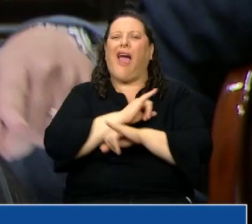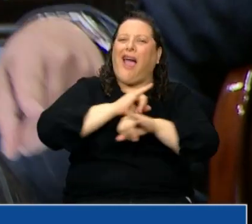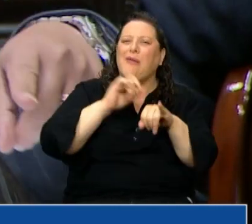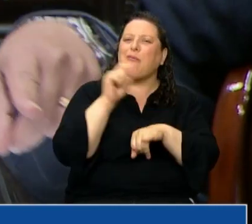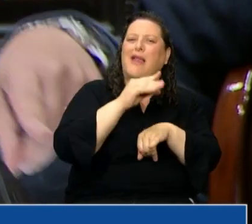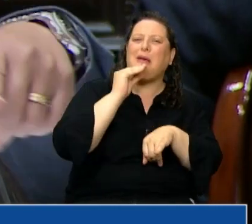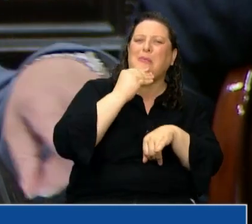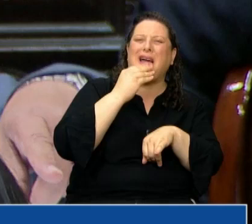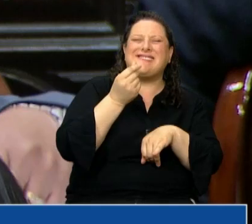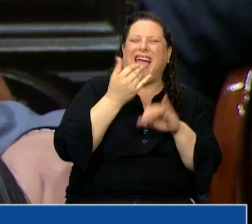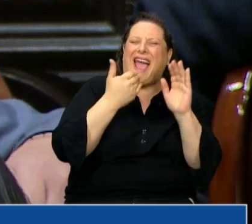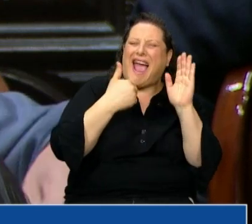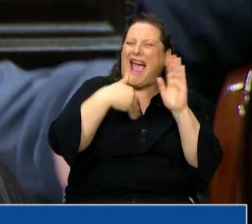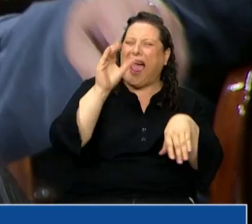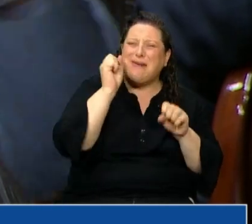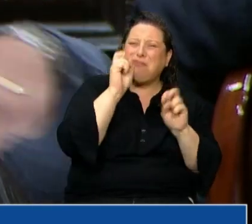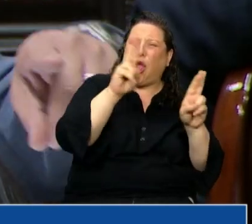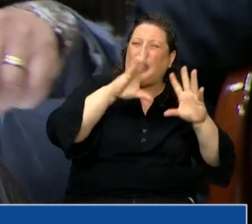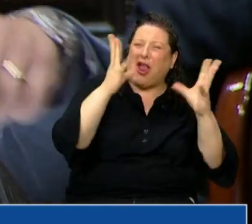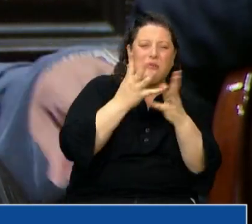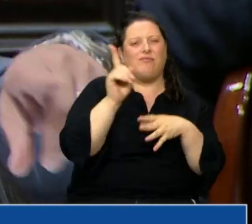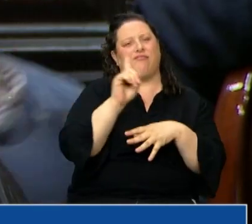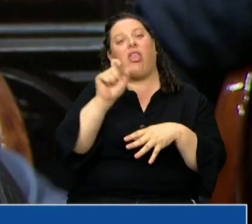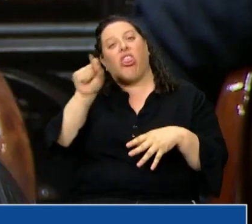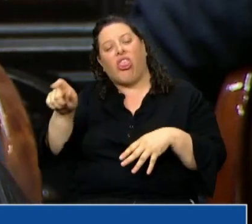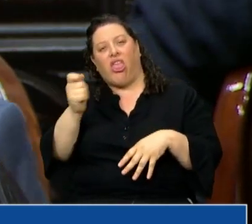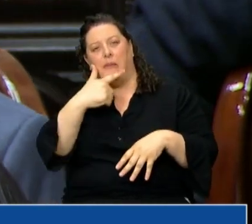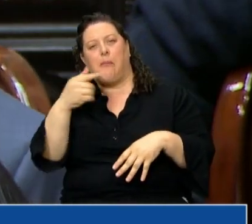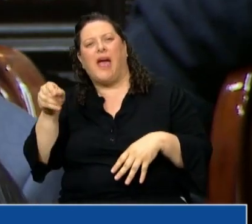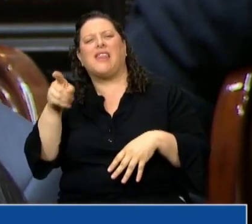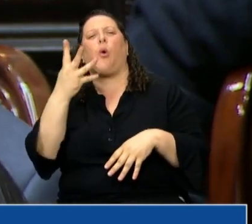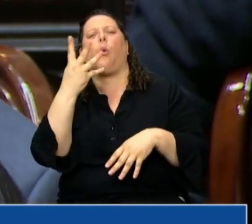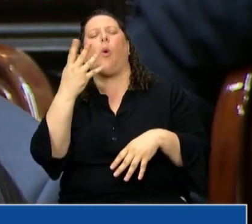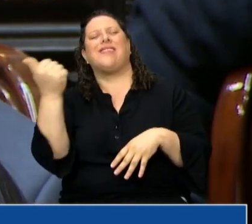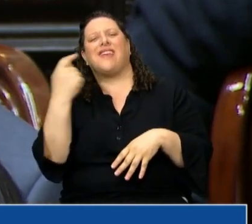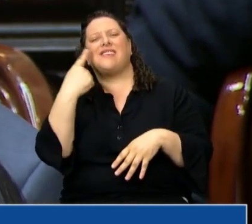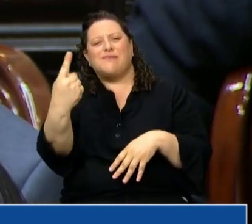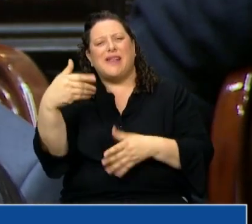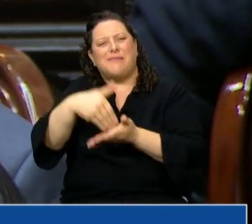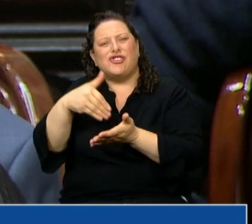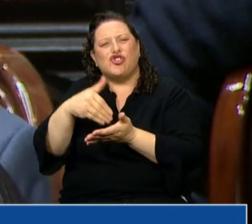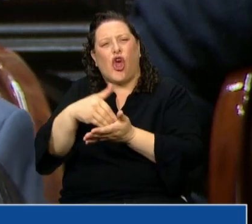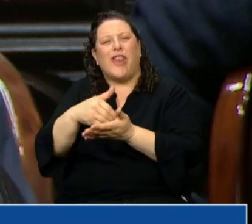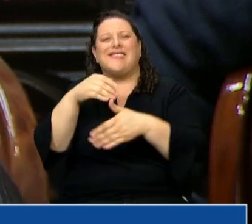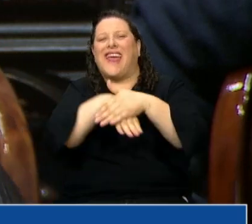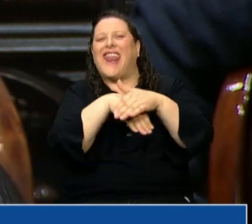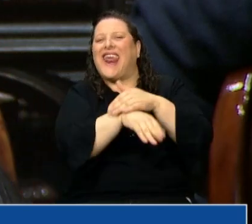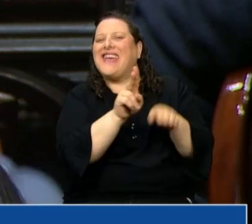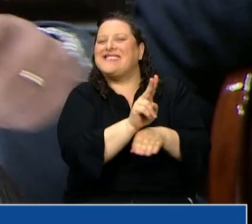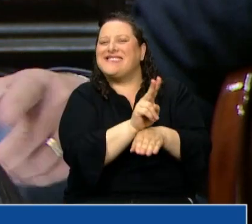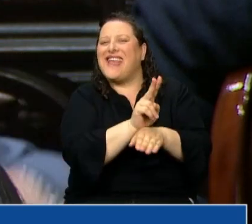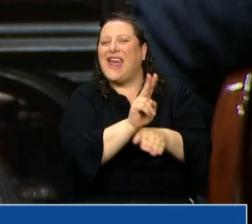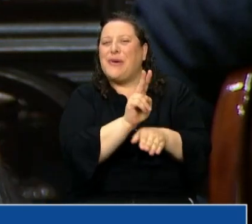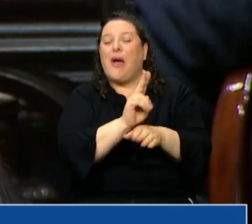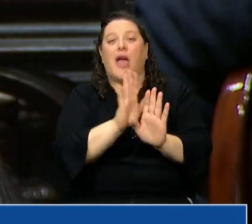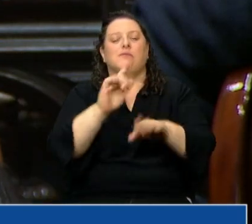campaña de Macri fue la más cara del mundo, porque habían 46.000 millones de reservas antes de las PASO y dejaron 23.000